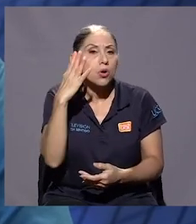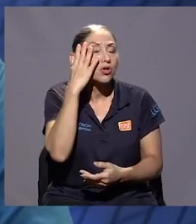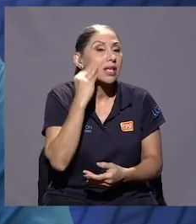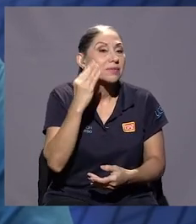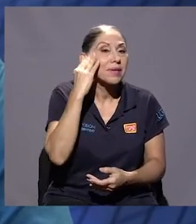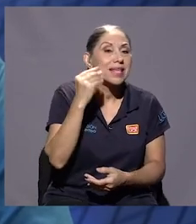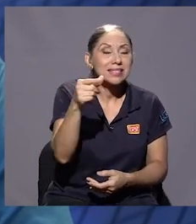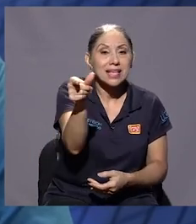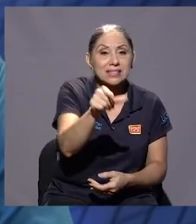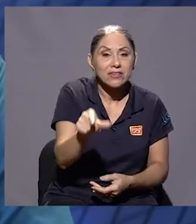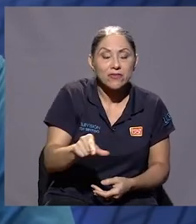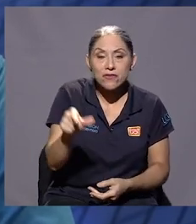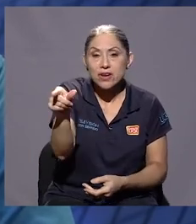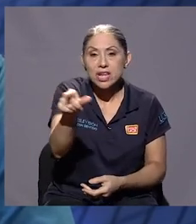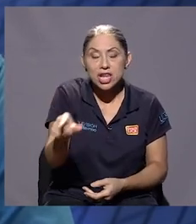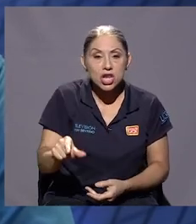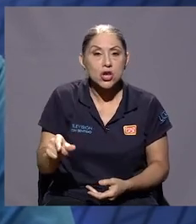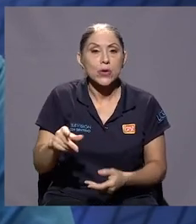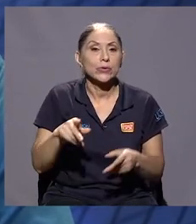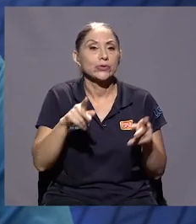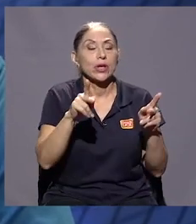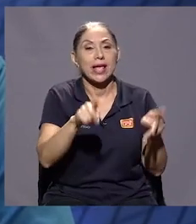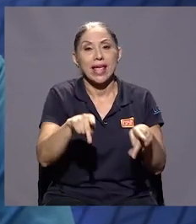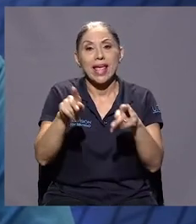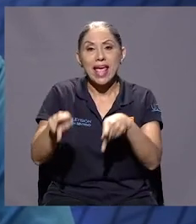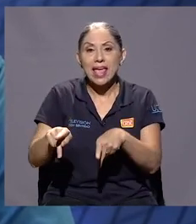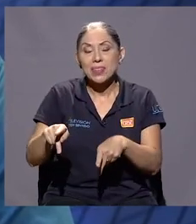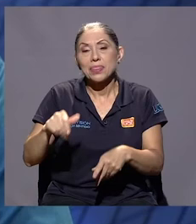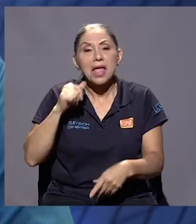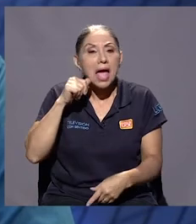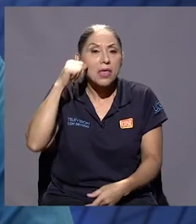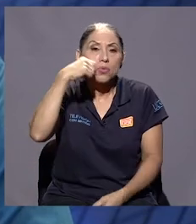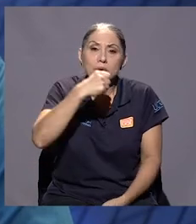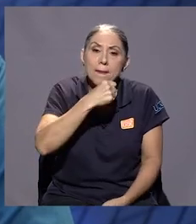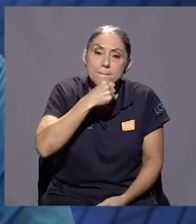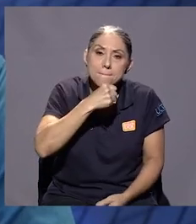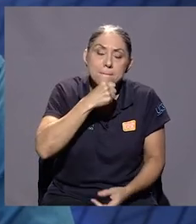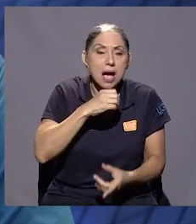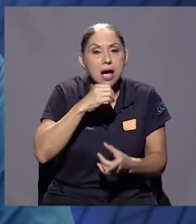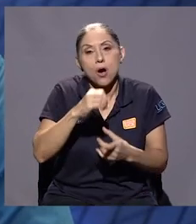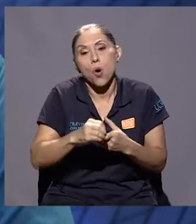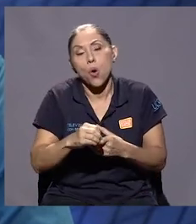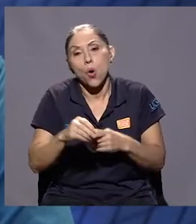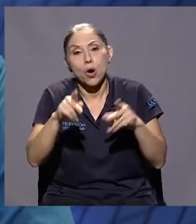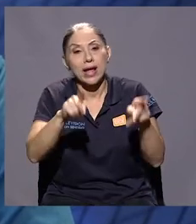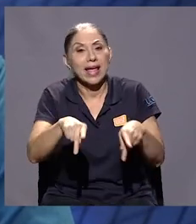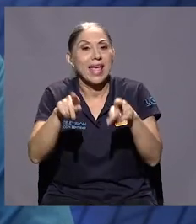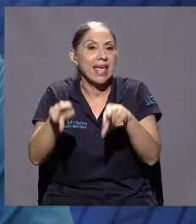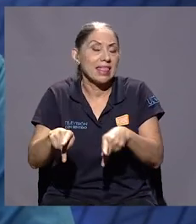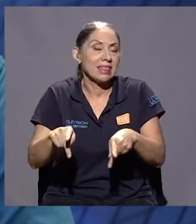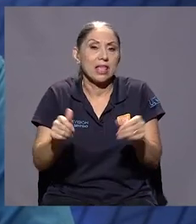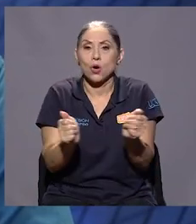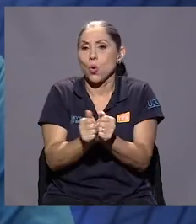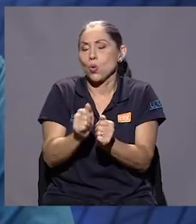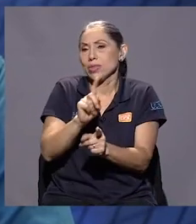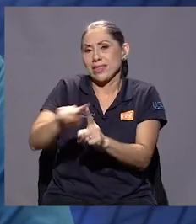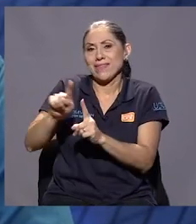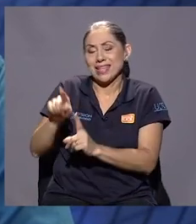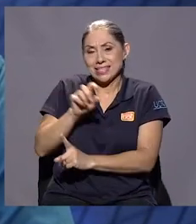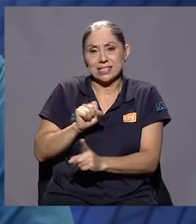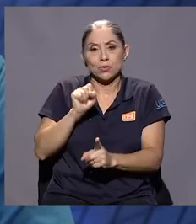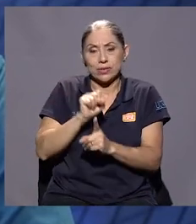río de gente en algunos casos adulta mayor algunos casos de gente que una tal manera por sus circunstancias tienen relaciones